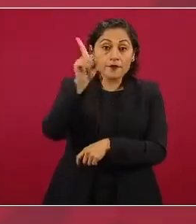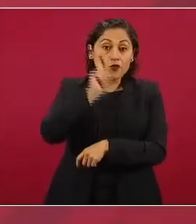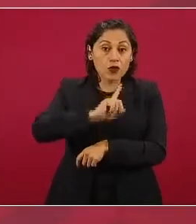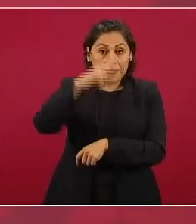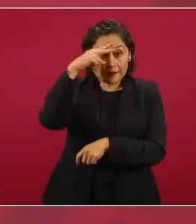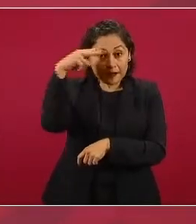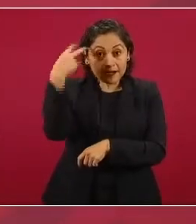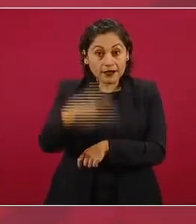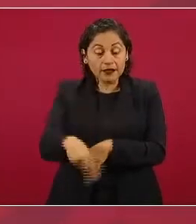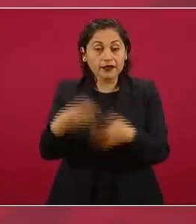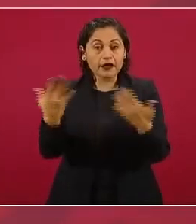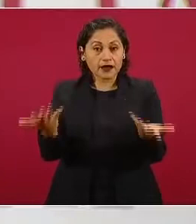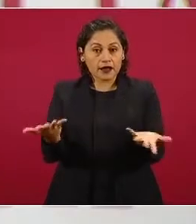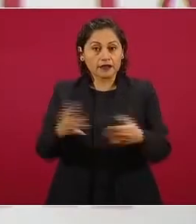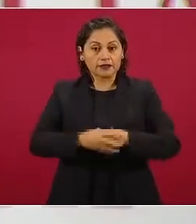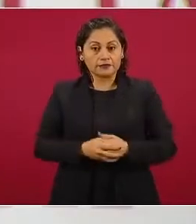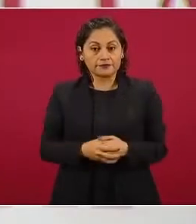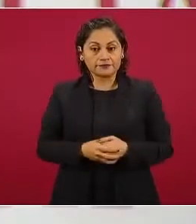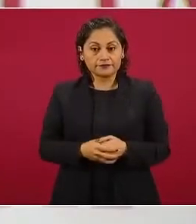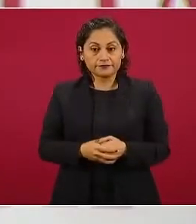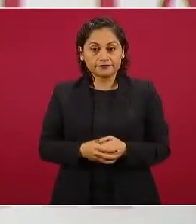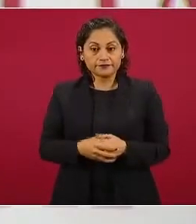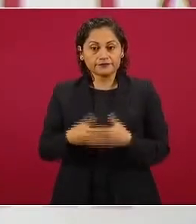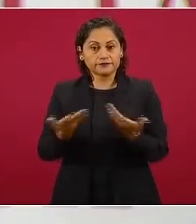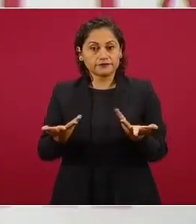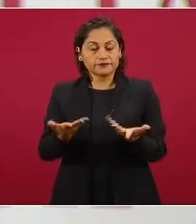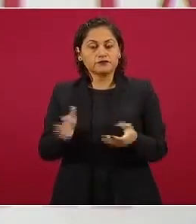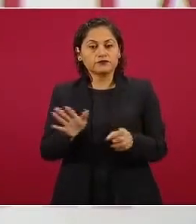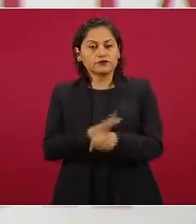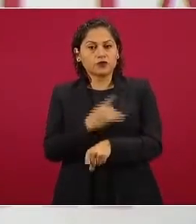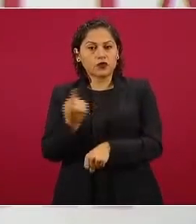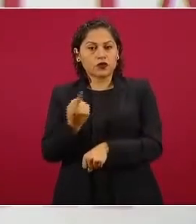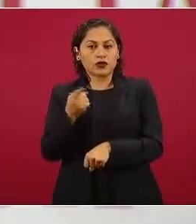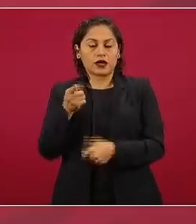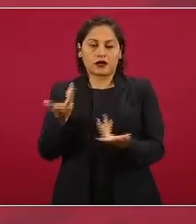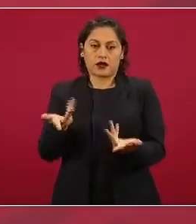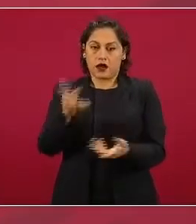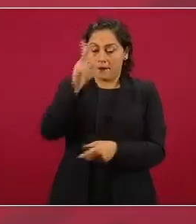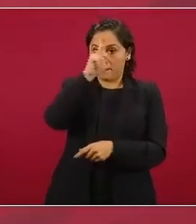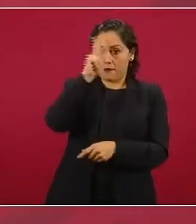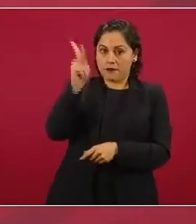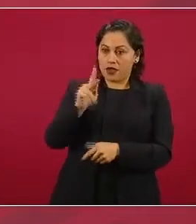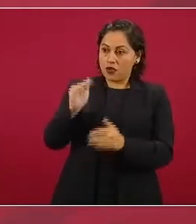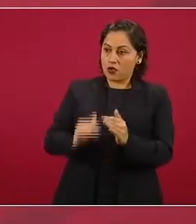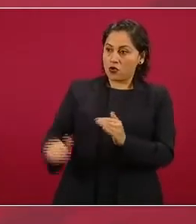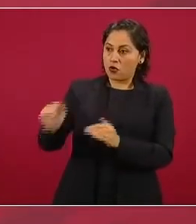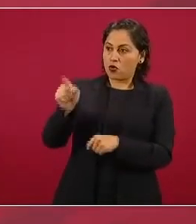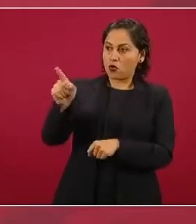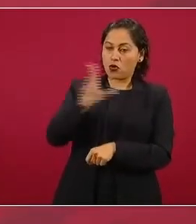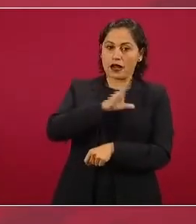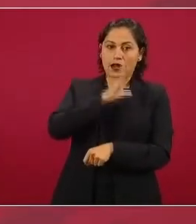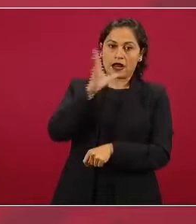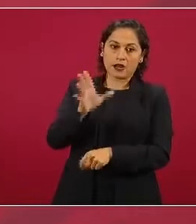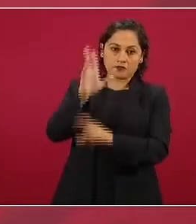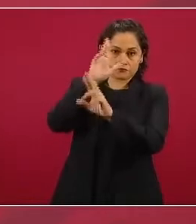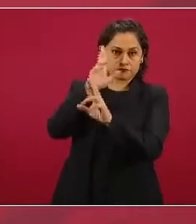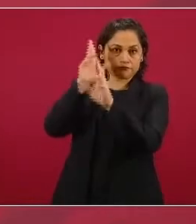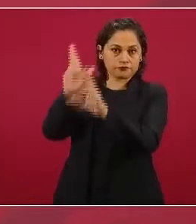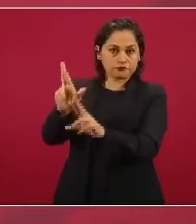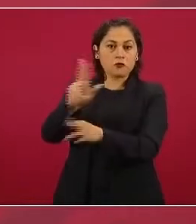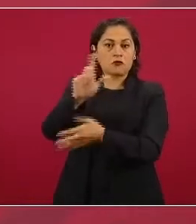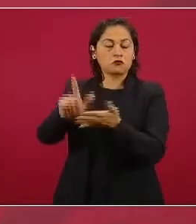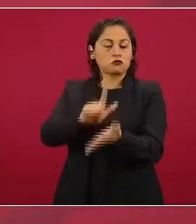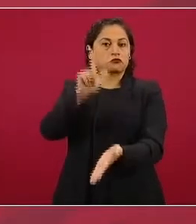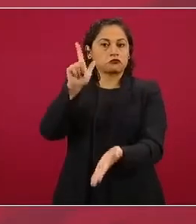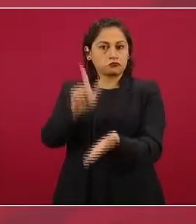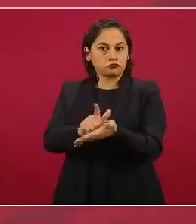Conocer qué ocurrió y por qué ocurrió, dado el alto rango del exsecretario. Entonces,